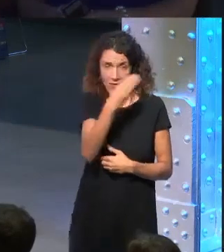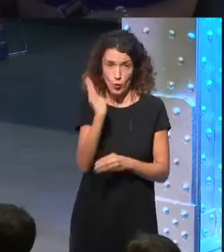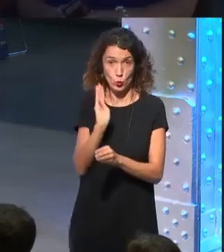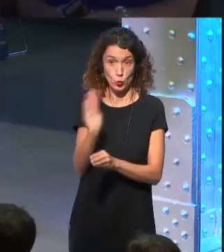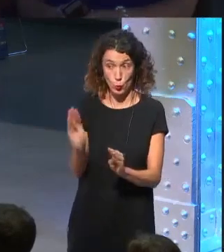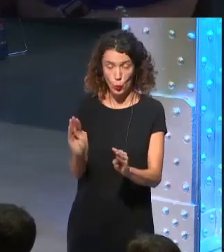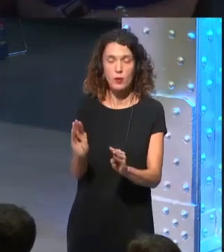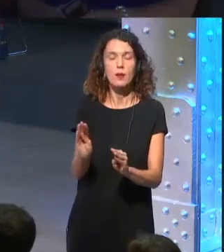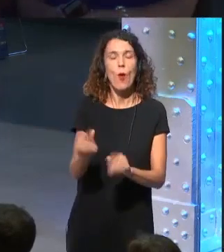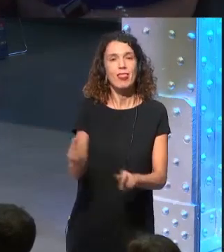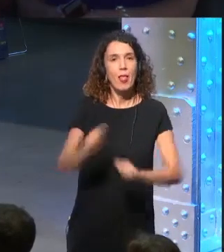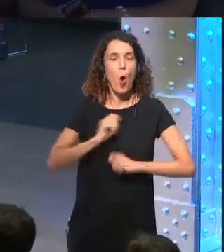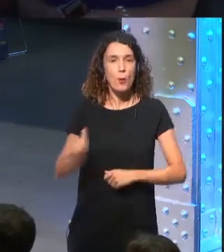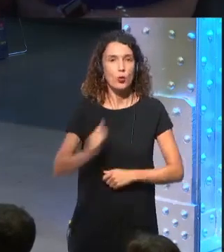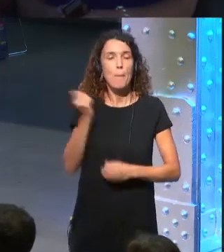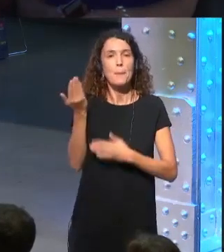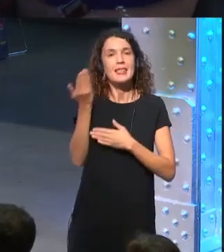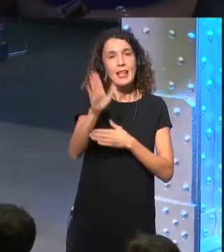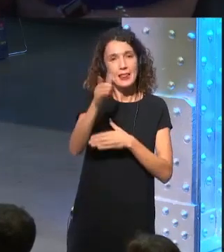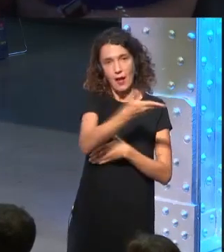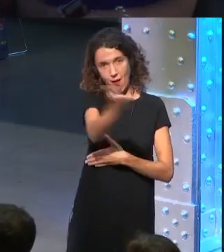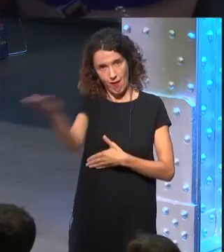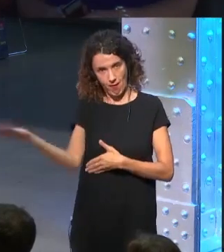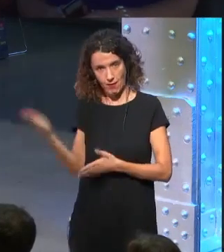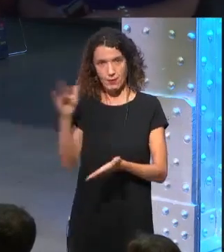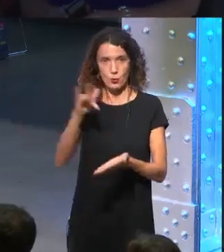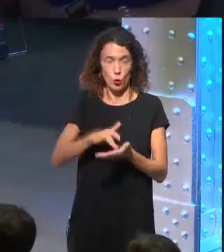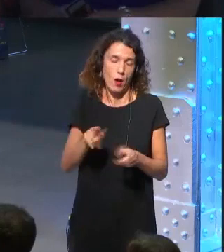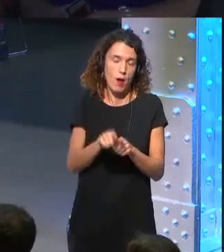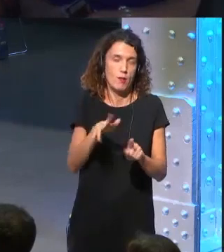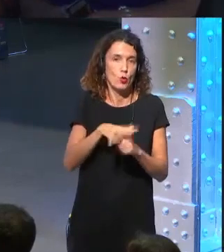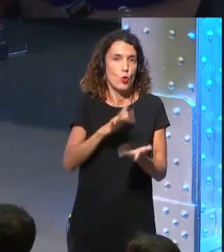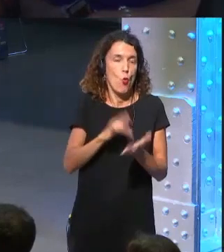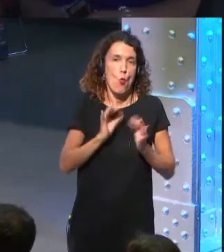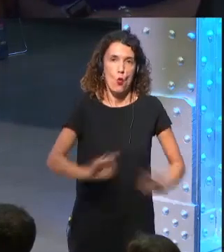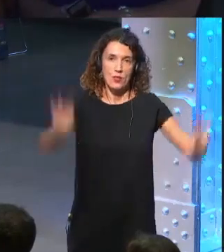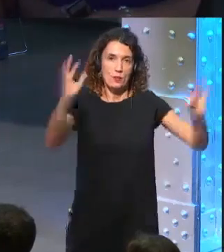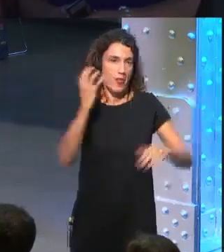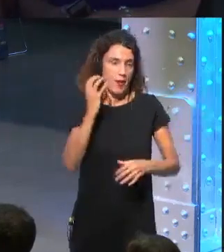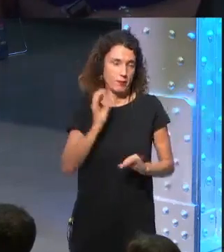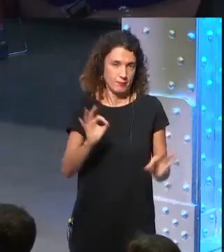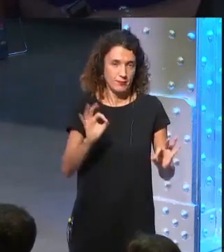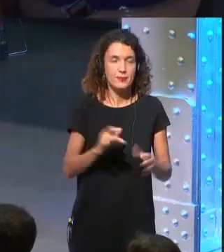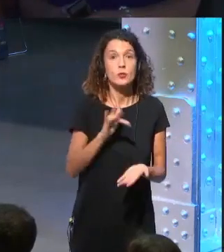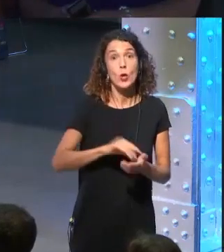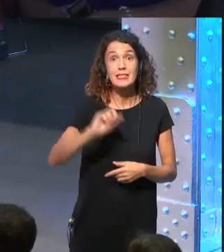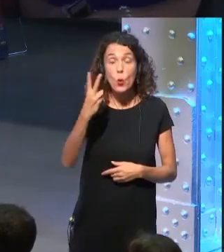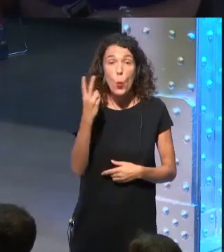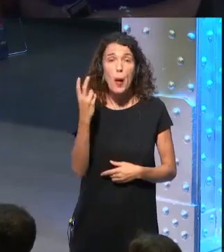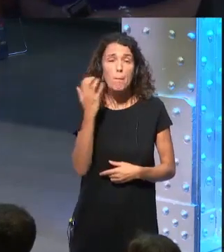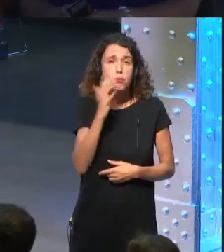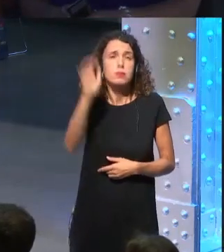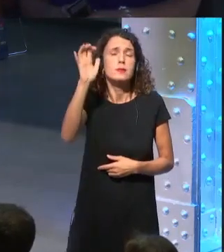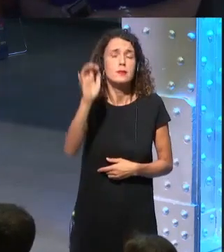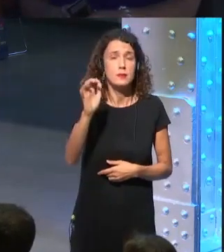brindan ahora la oportunidad de presentársela a ustedes en esta ocasión memorable. La segunda paradoja